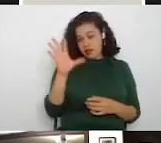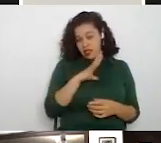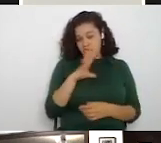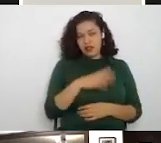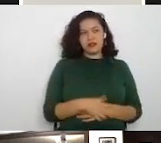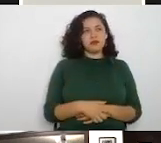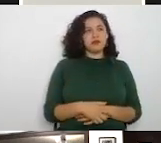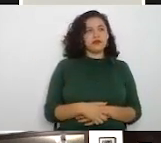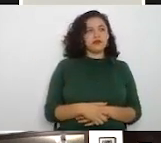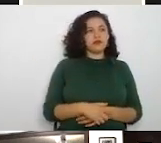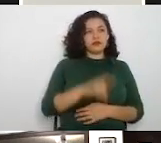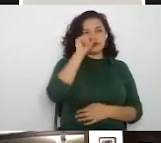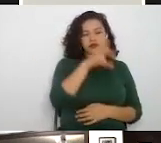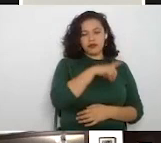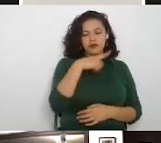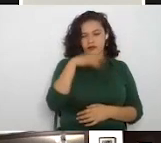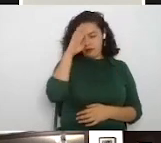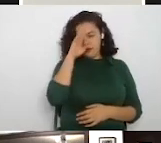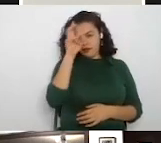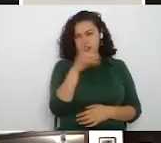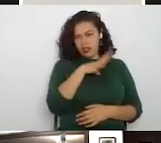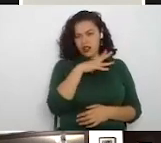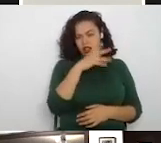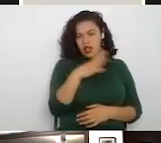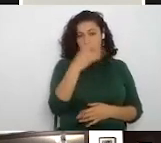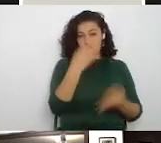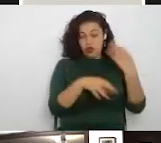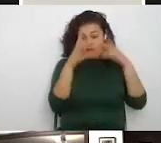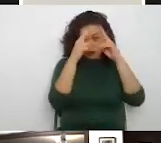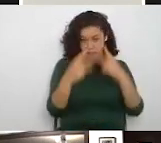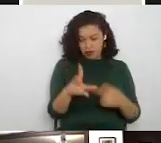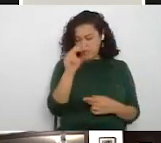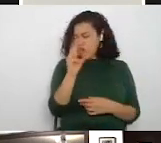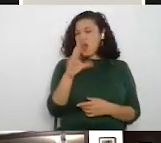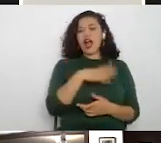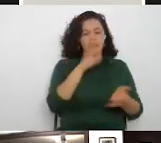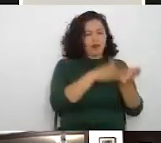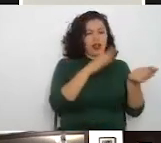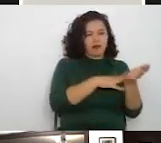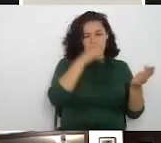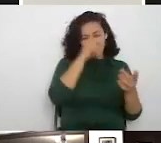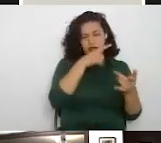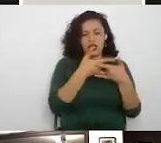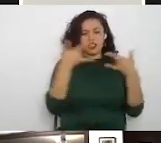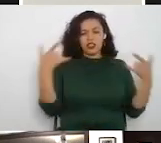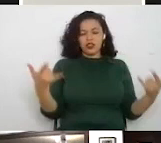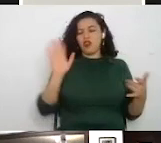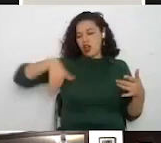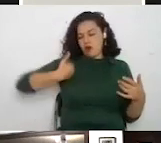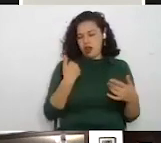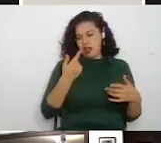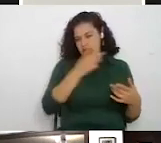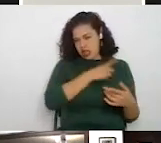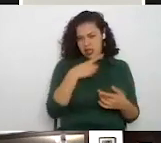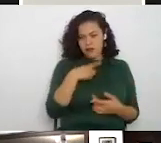de considerar esto, si es que aplica. No todo se destruye porque hay documentación que queda para el archivo histórico. Pero entonces, esto